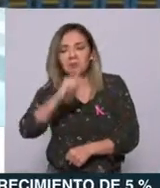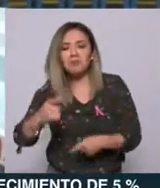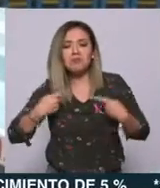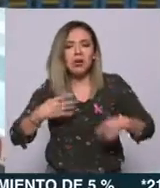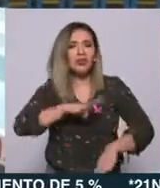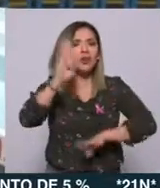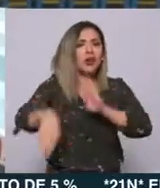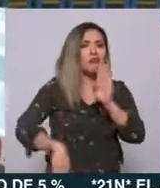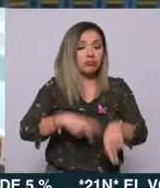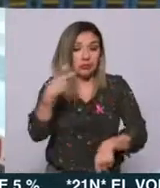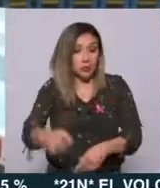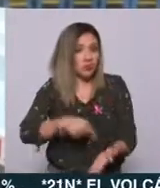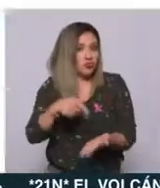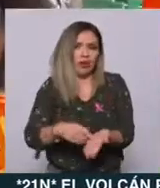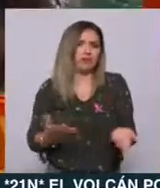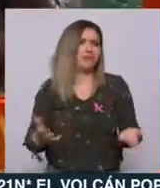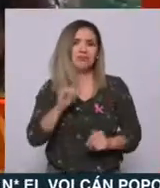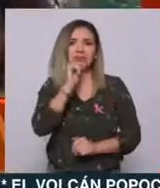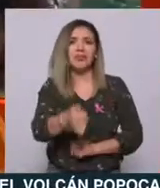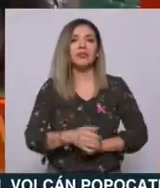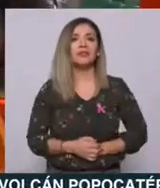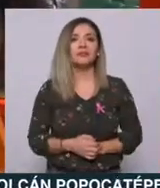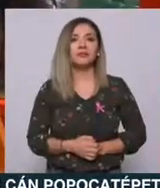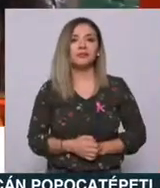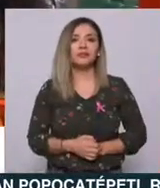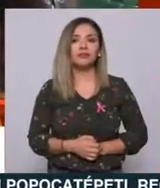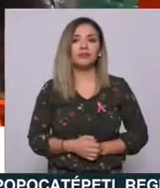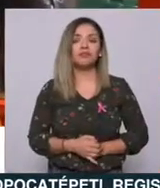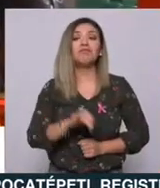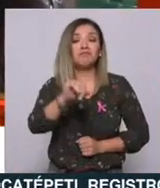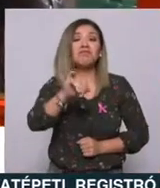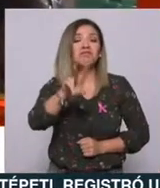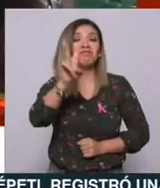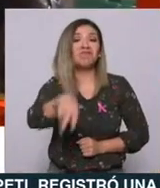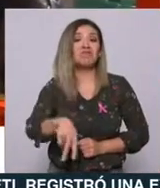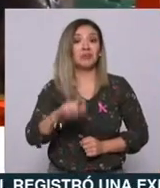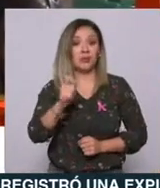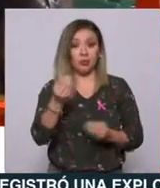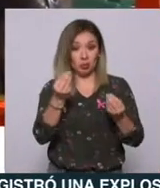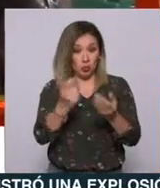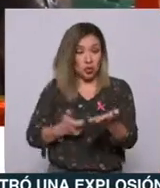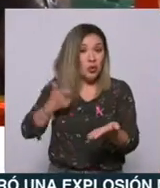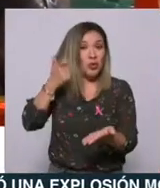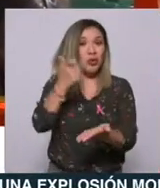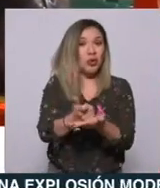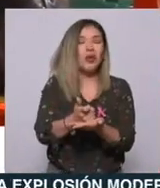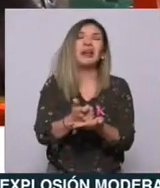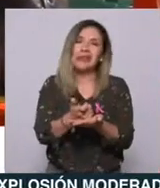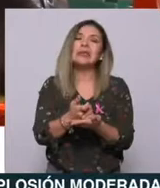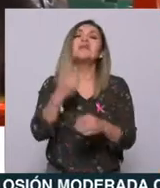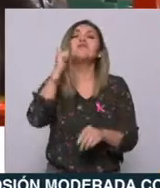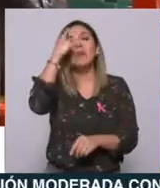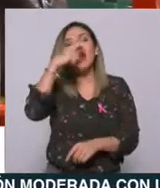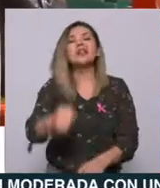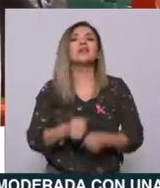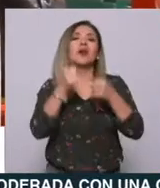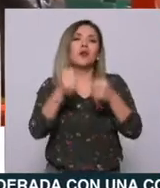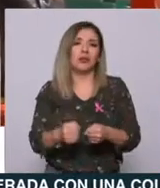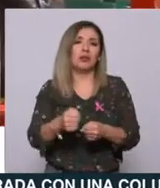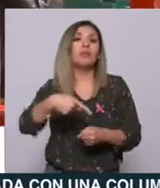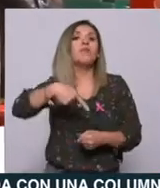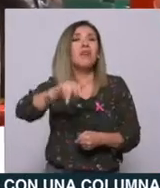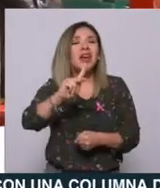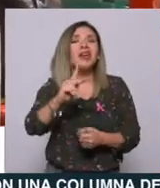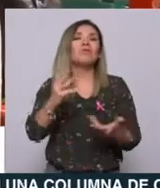ningún ahogado en este embarcadero. Pues sí, de hecho, fíjese que es mucha inversión, bueno, a la vez es seguridad, pero lo que